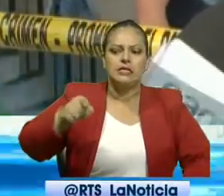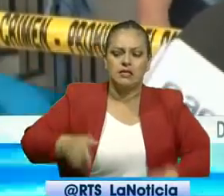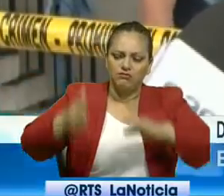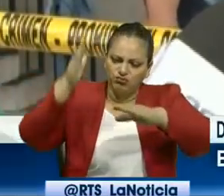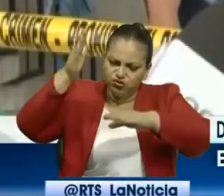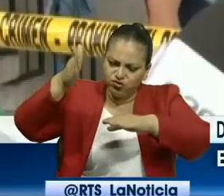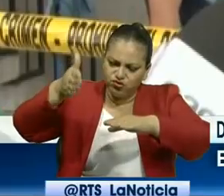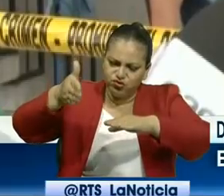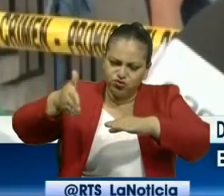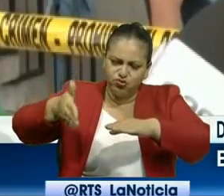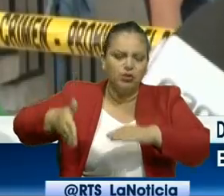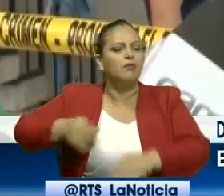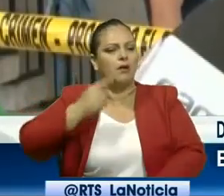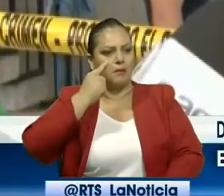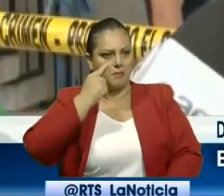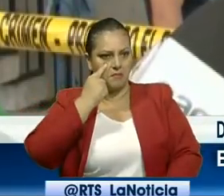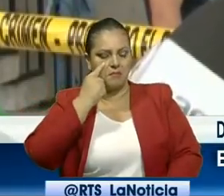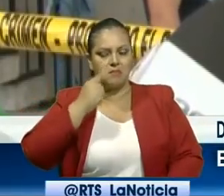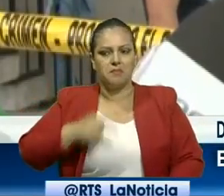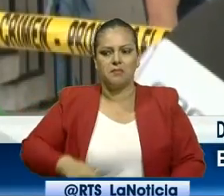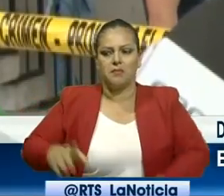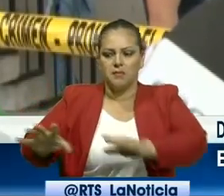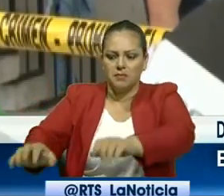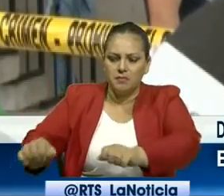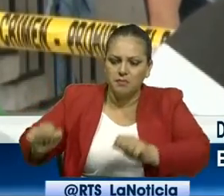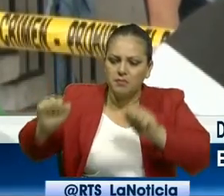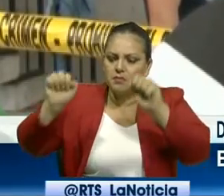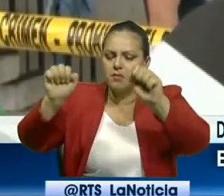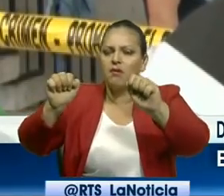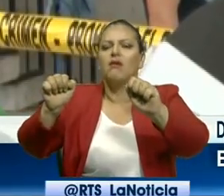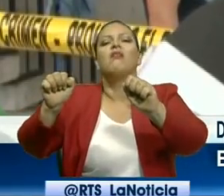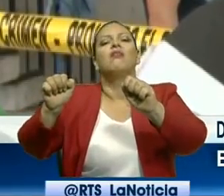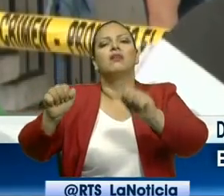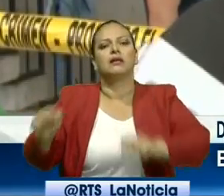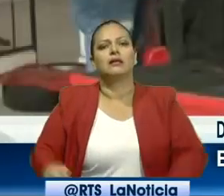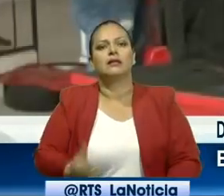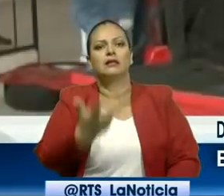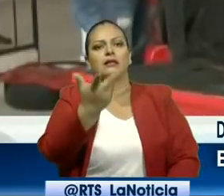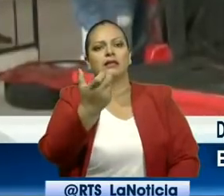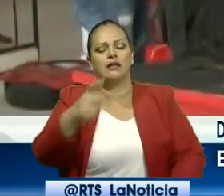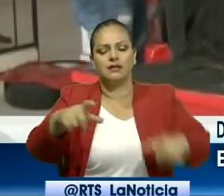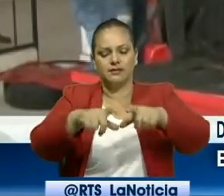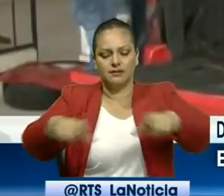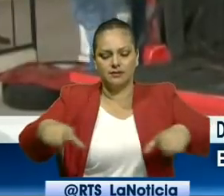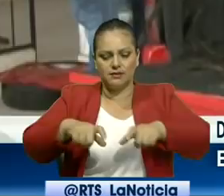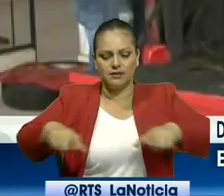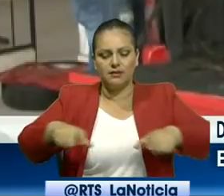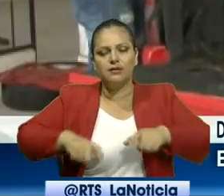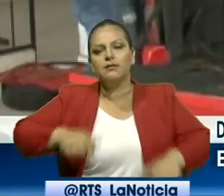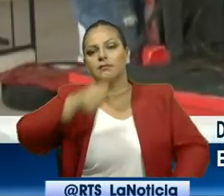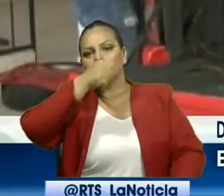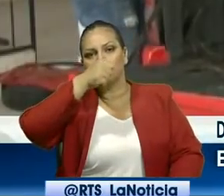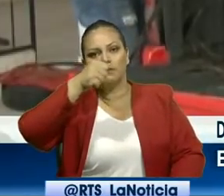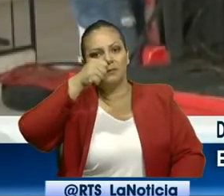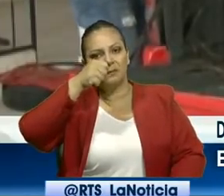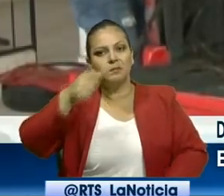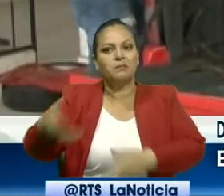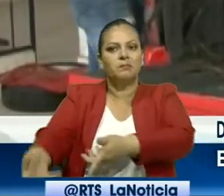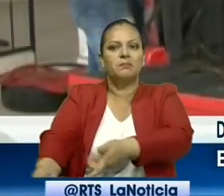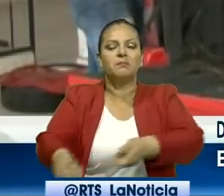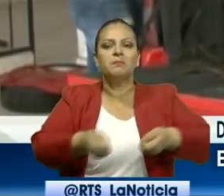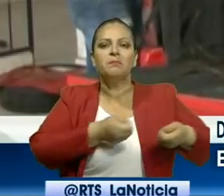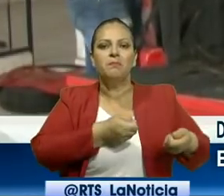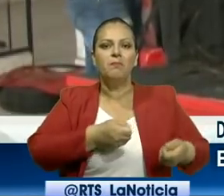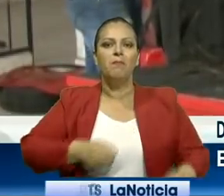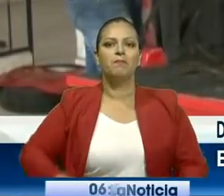se observa que en el interior se encontraban 13 paquetes de droga. Fueron elementos de la unidad de antinarcóticos quienes